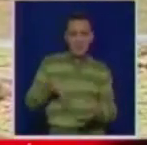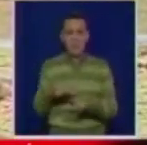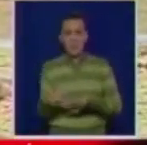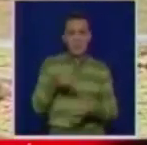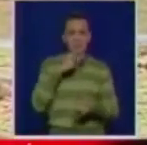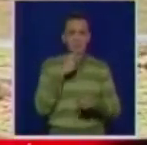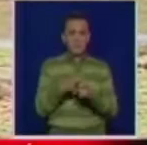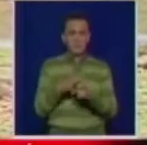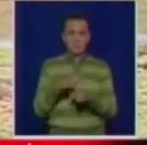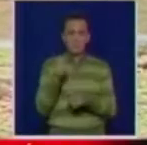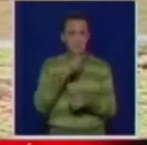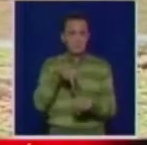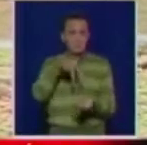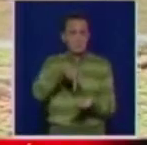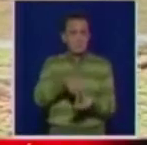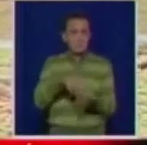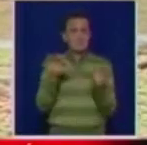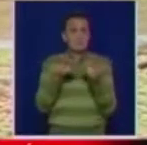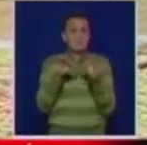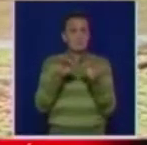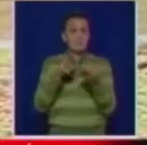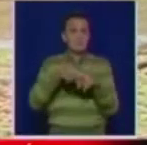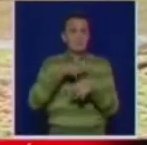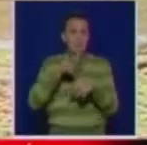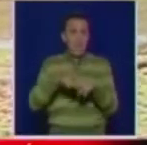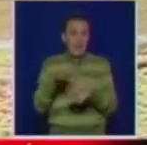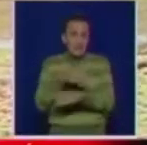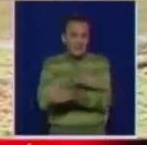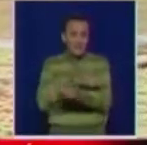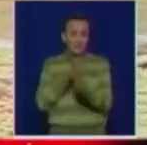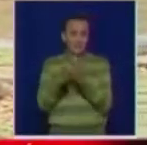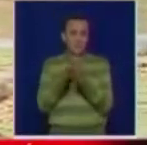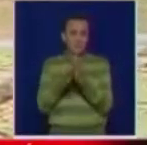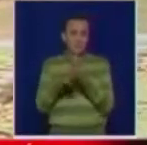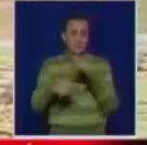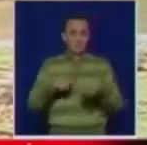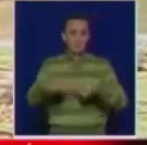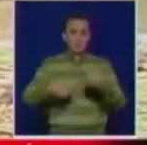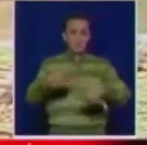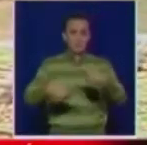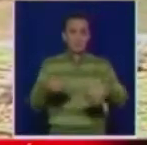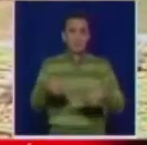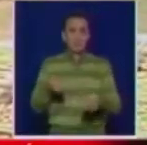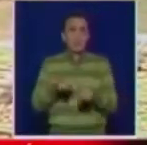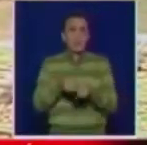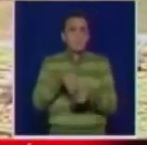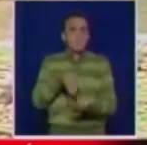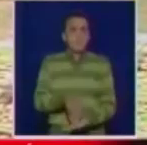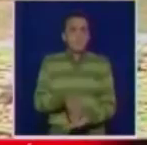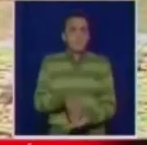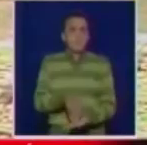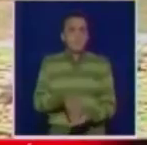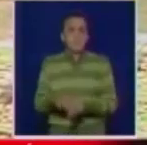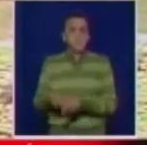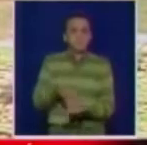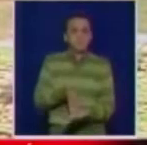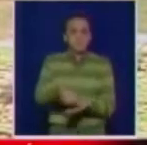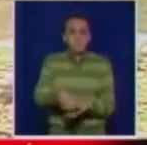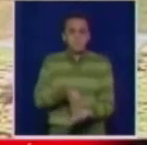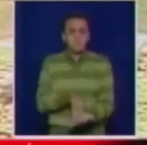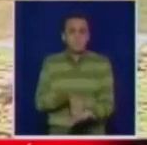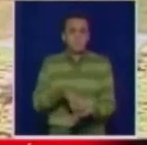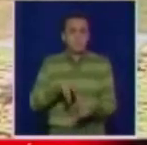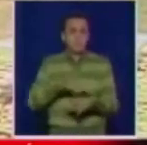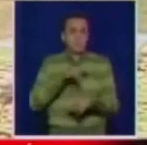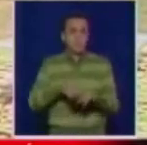tenaz, pero no. Es más sencillo, lo que te contaba ahorita, el giroscopio lo mantiene quieto y estable hacia adelante y hacia atrás. El